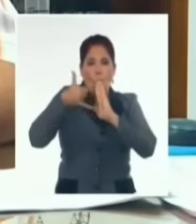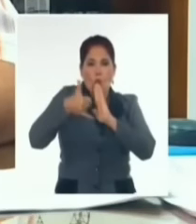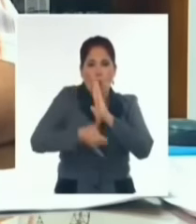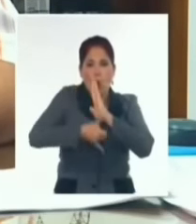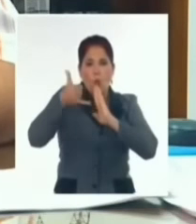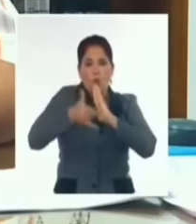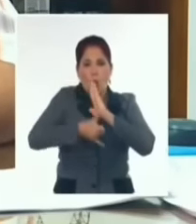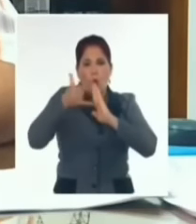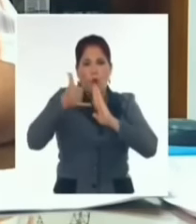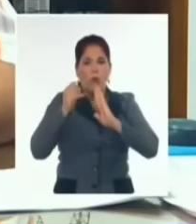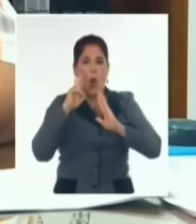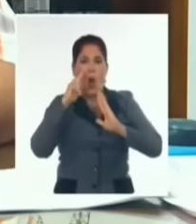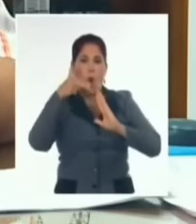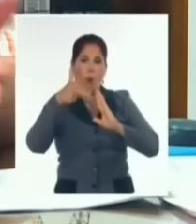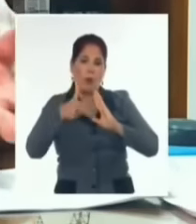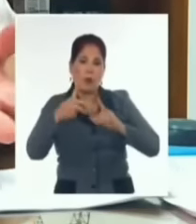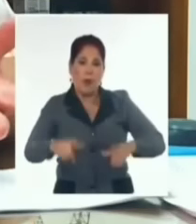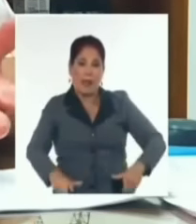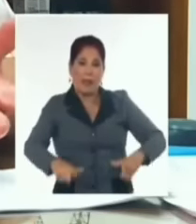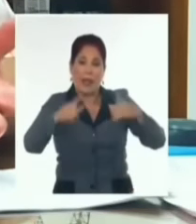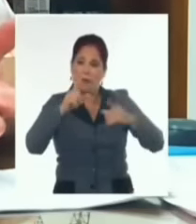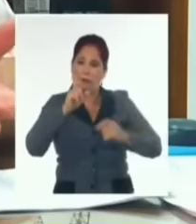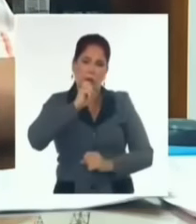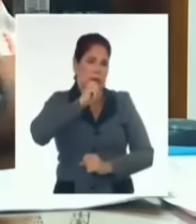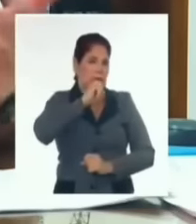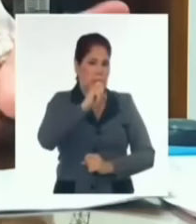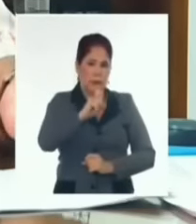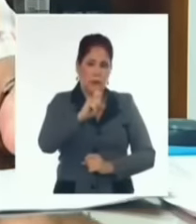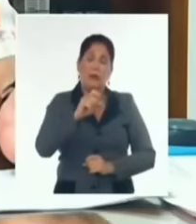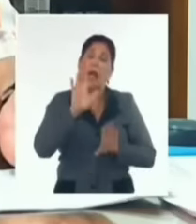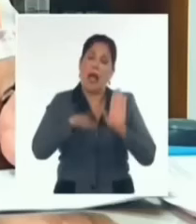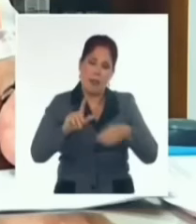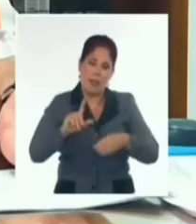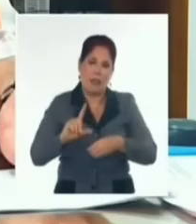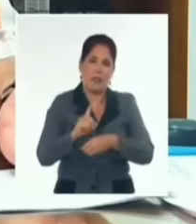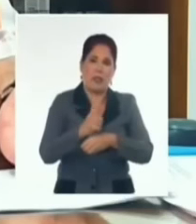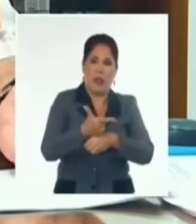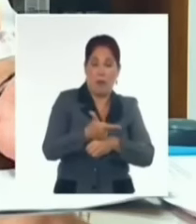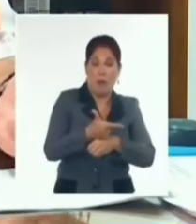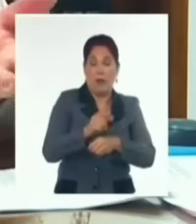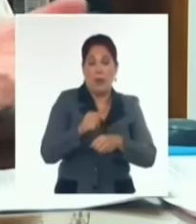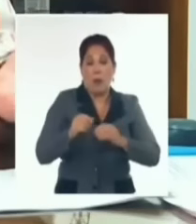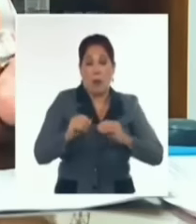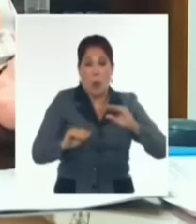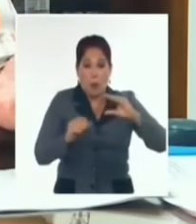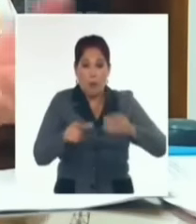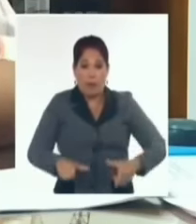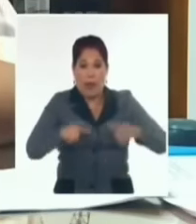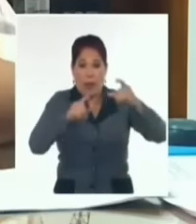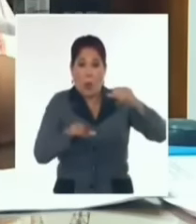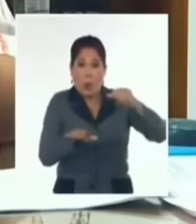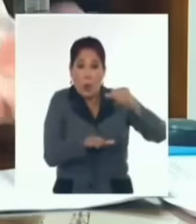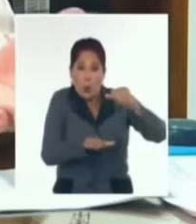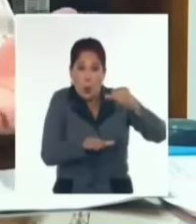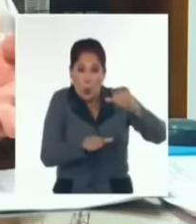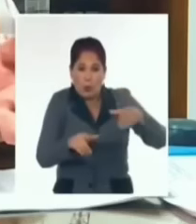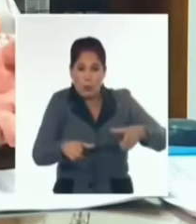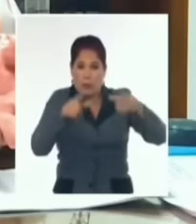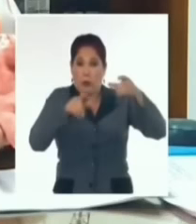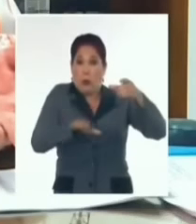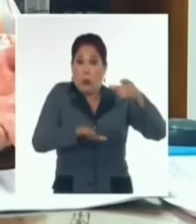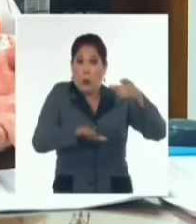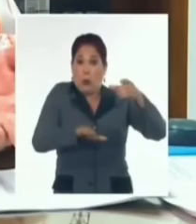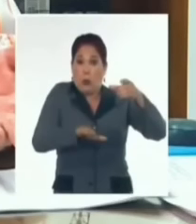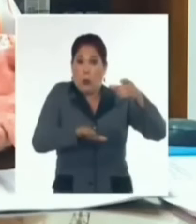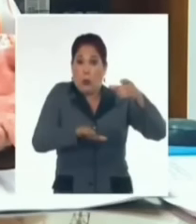combustible de los de los tanques que lo normal porque ya lo que están en el fondo es eh mucho más